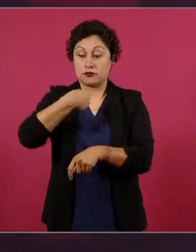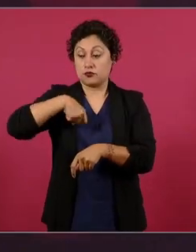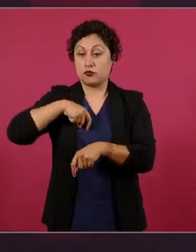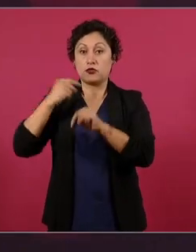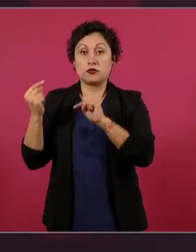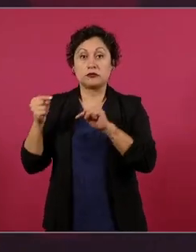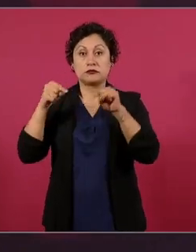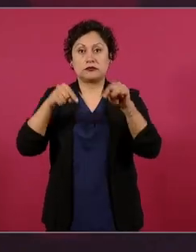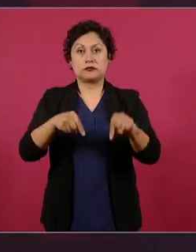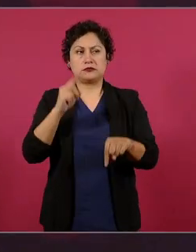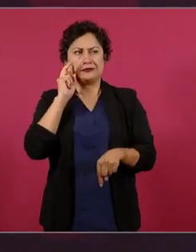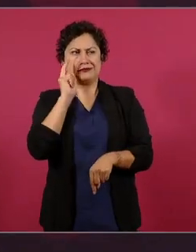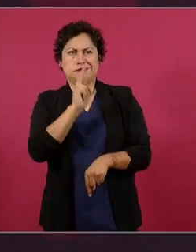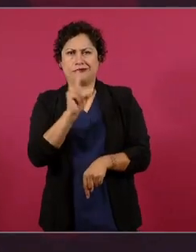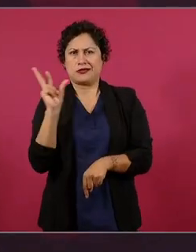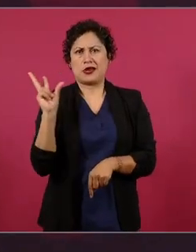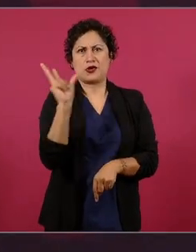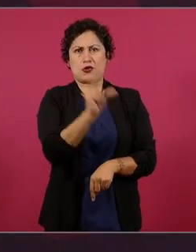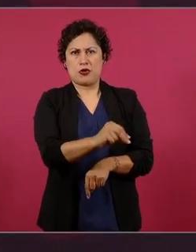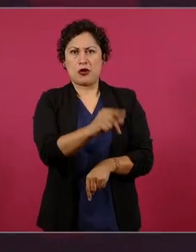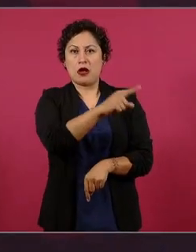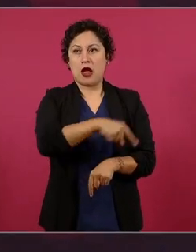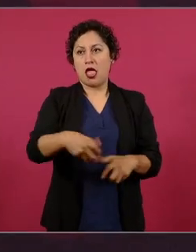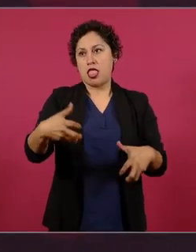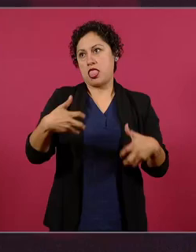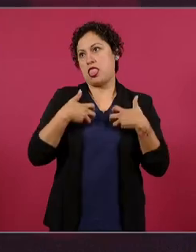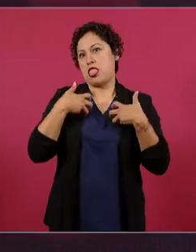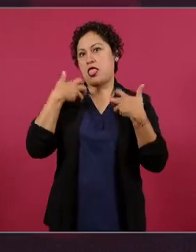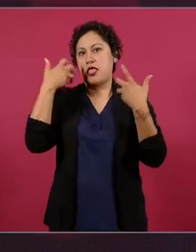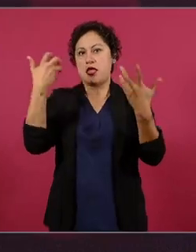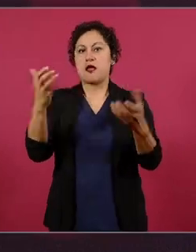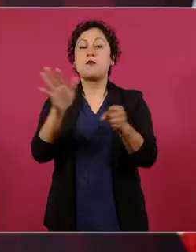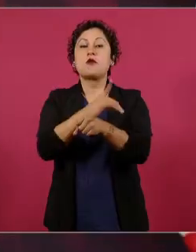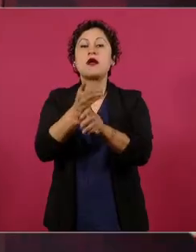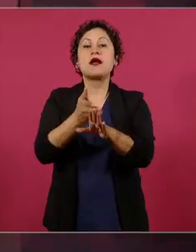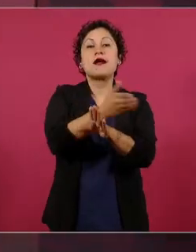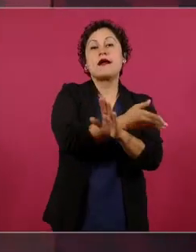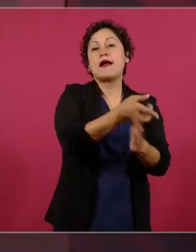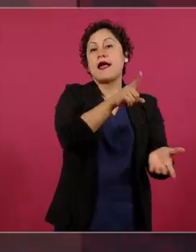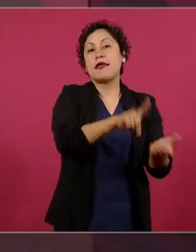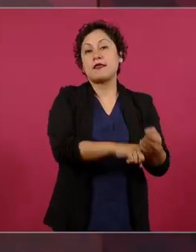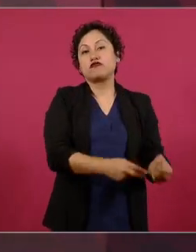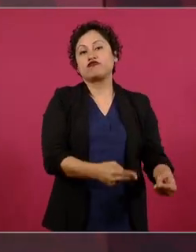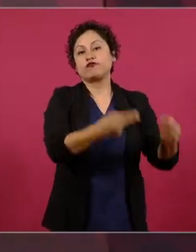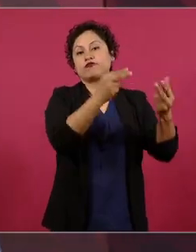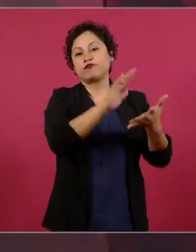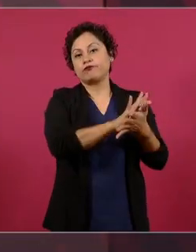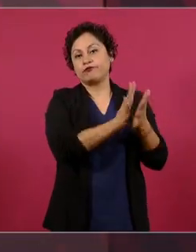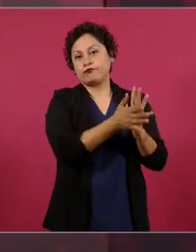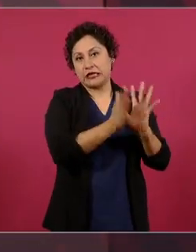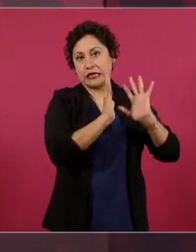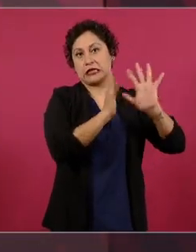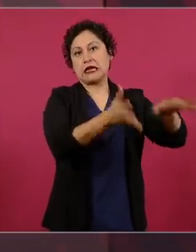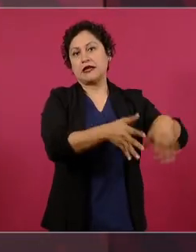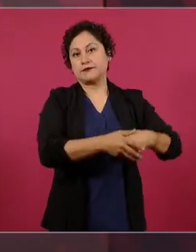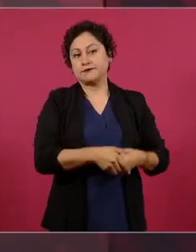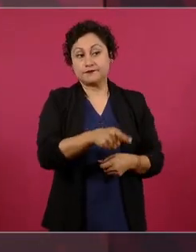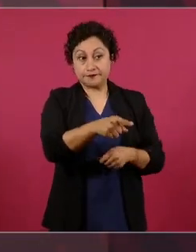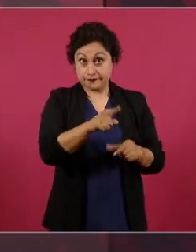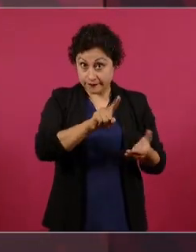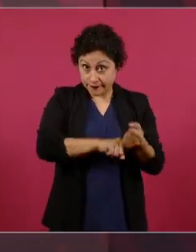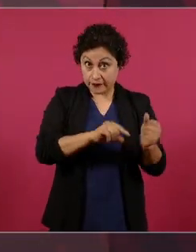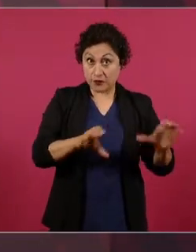aeropuerto en Texcoco. Pues este sindicato compraba los cerros, los